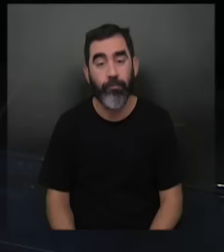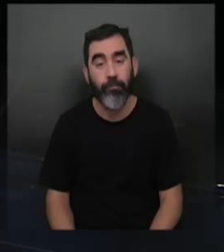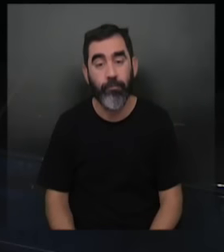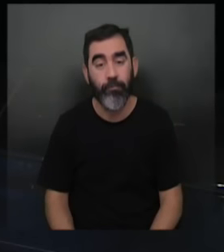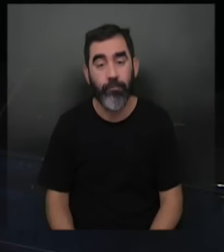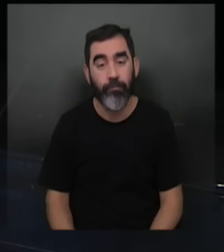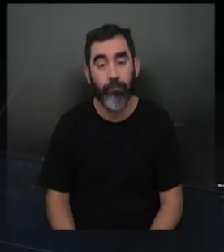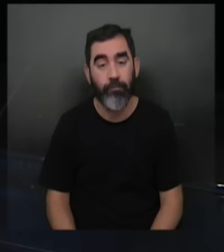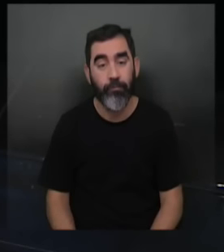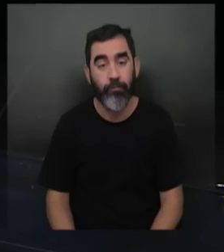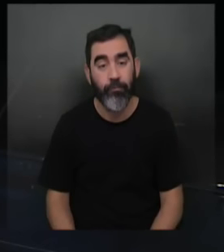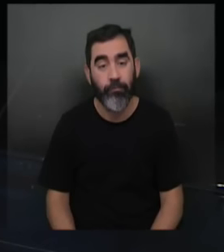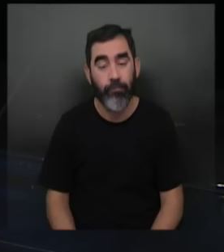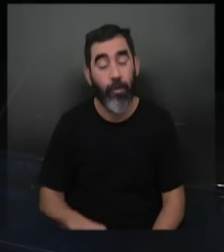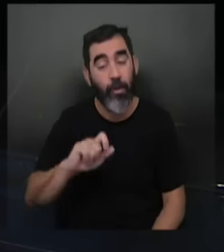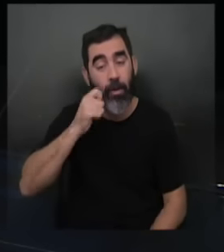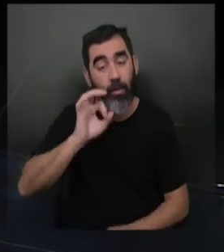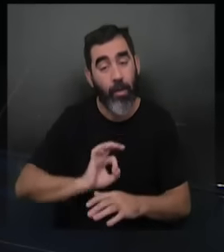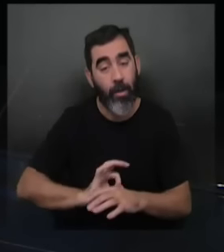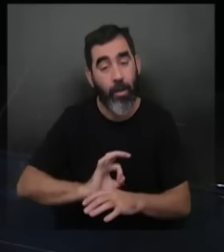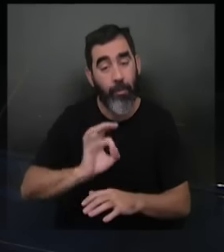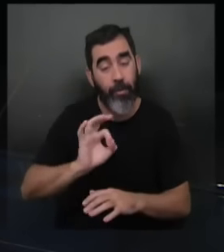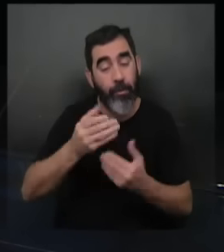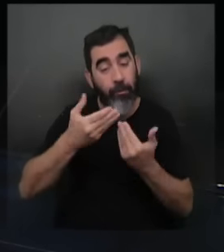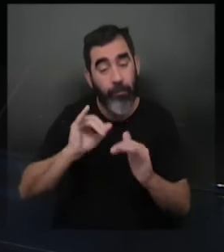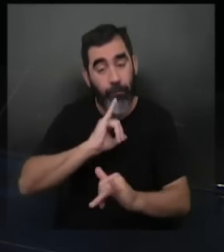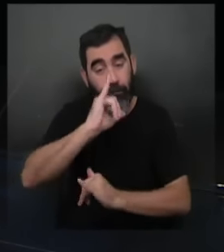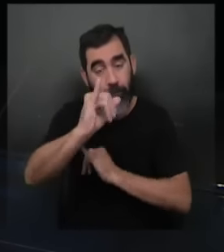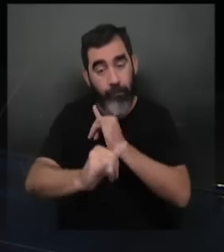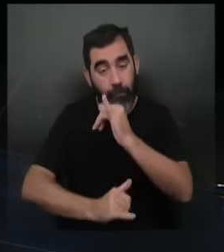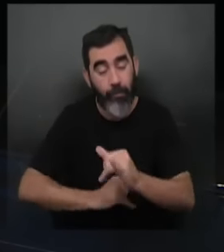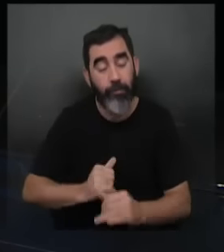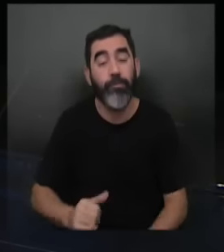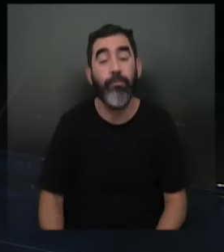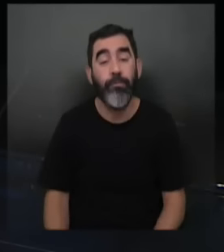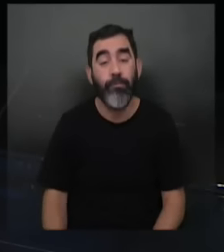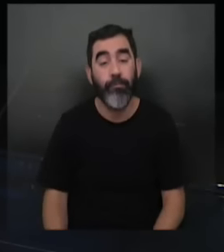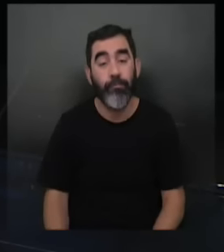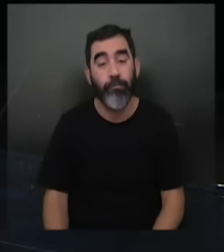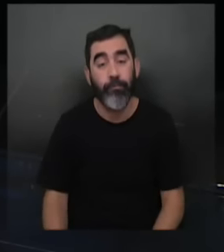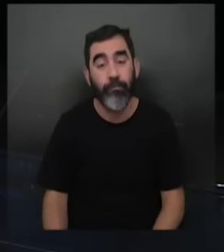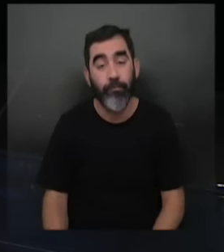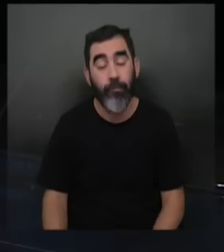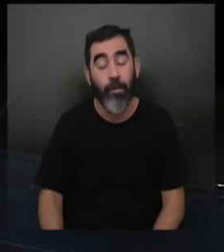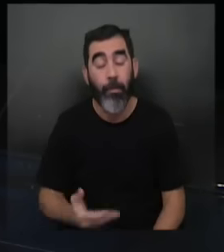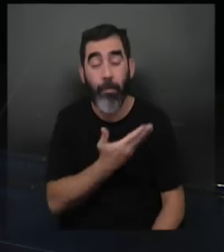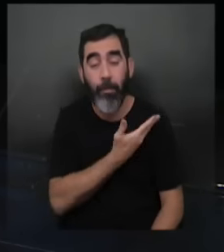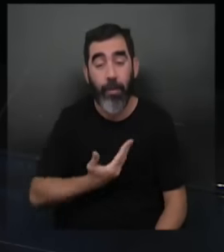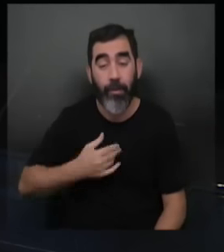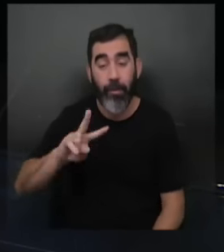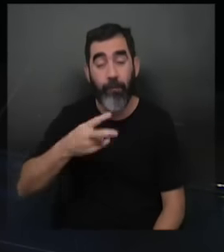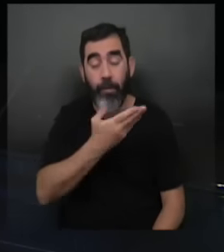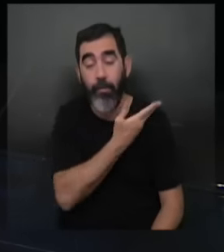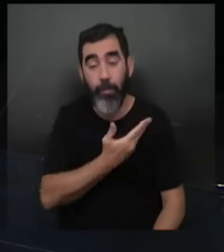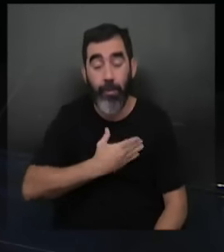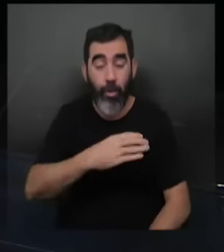cuadra lindo ver el amanecer ahí no Bueno vamos a empezar con el desarrollo informativo la fórmula presidencial del frente amplio